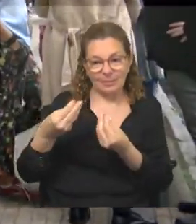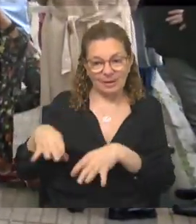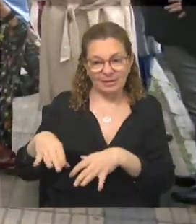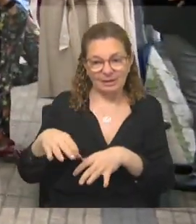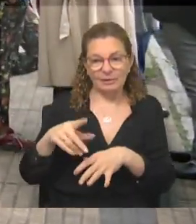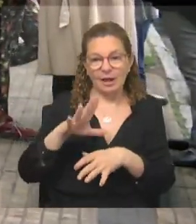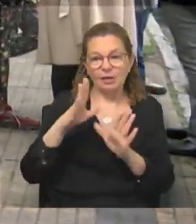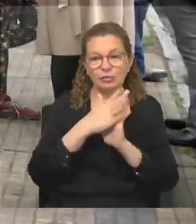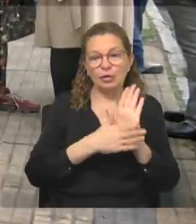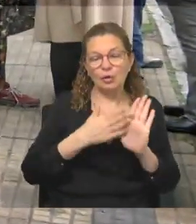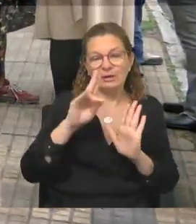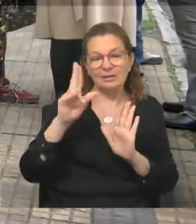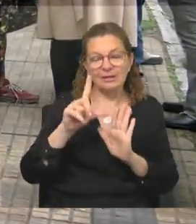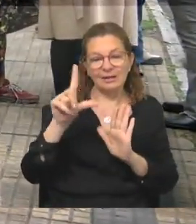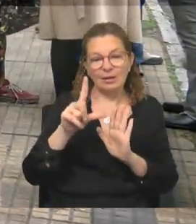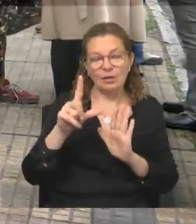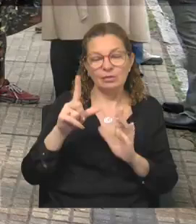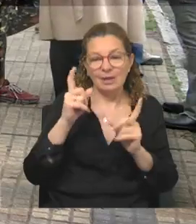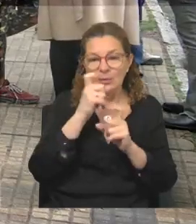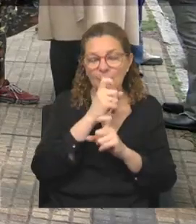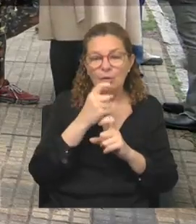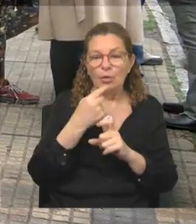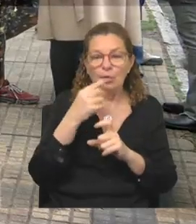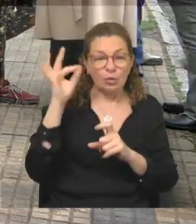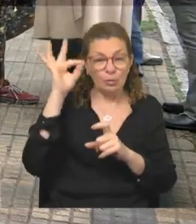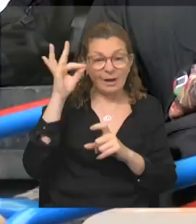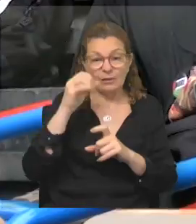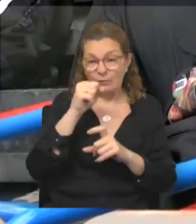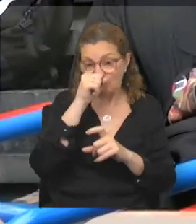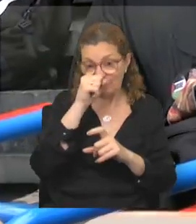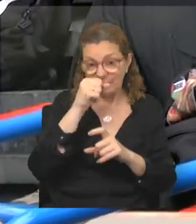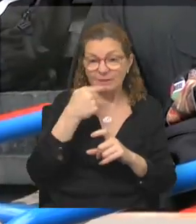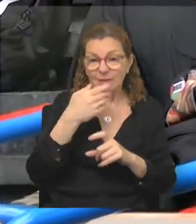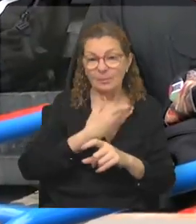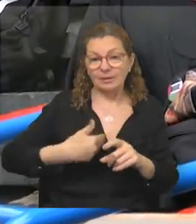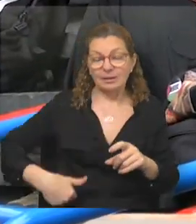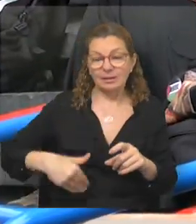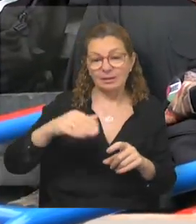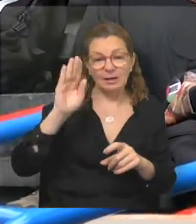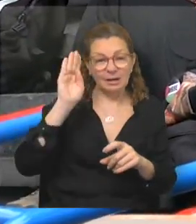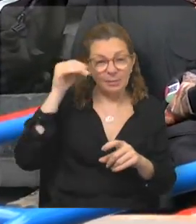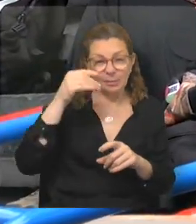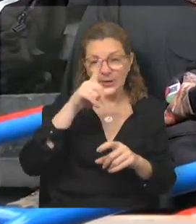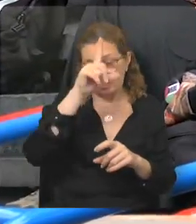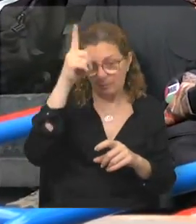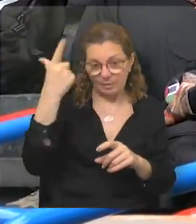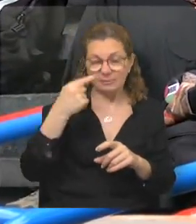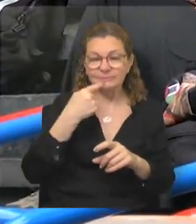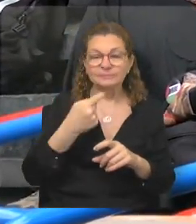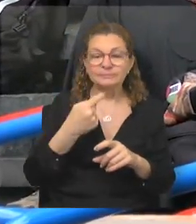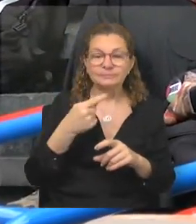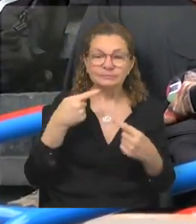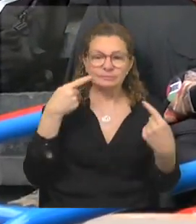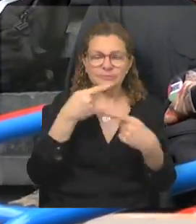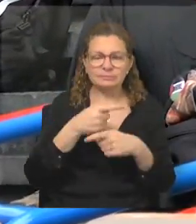todos los liceos de tacuarembó durazno y Florida el presidente de la república Luis la calle Pou criticó el paro de fenap